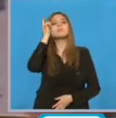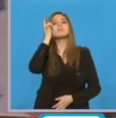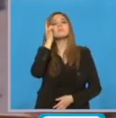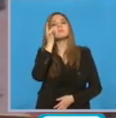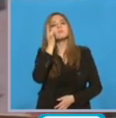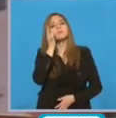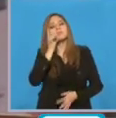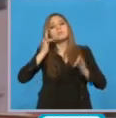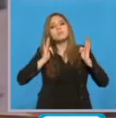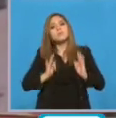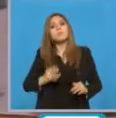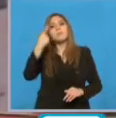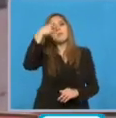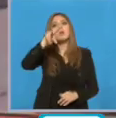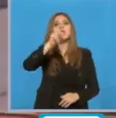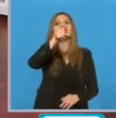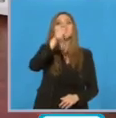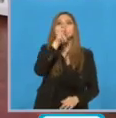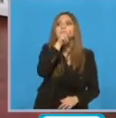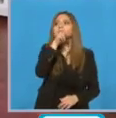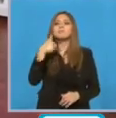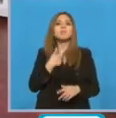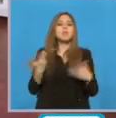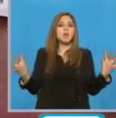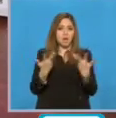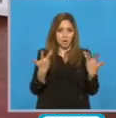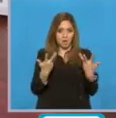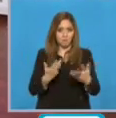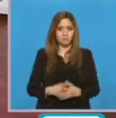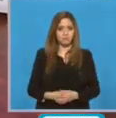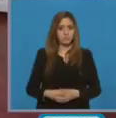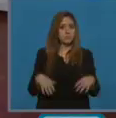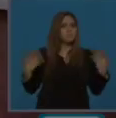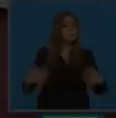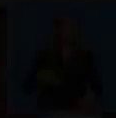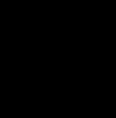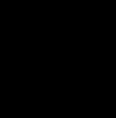reedificante y no algo Reparador. angustiante y Y no reparador, algo claro. así. Ay, Irene, Gracias, muchas Irene. gracias, la verdad.